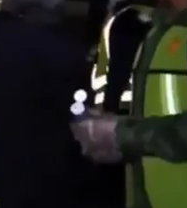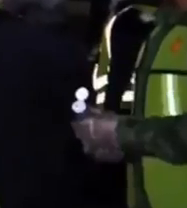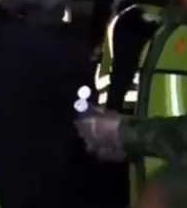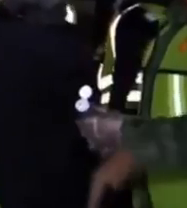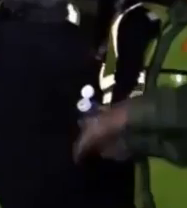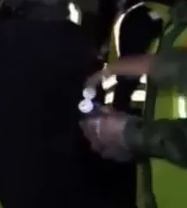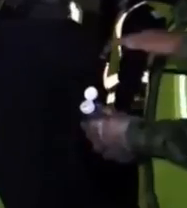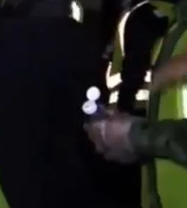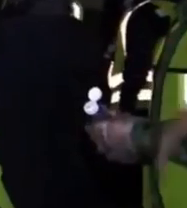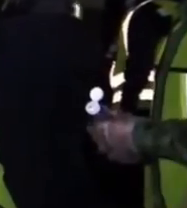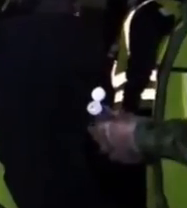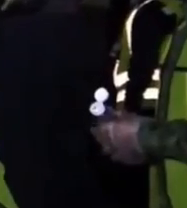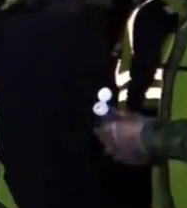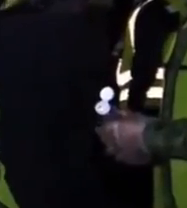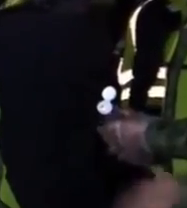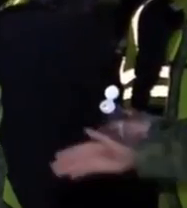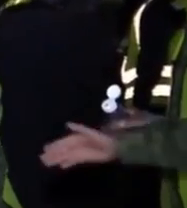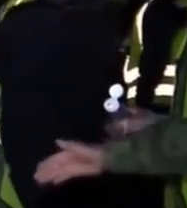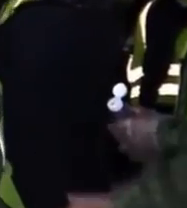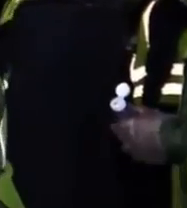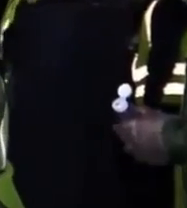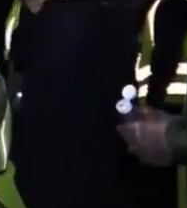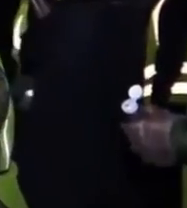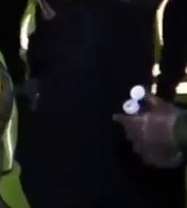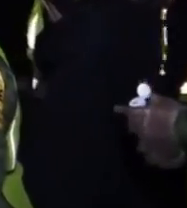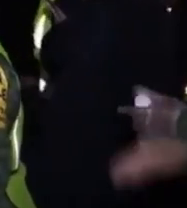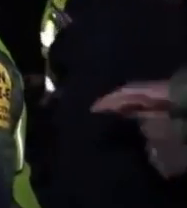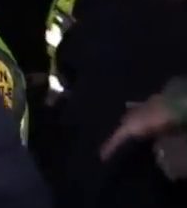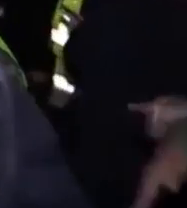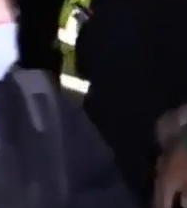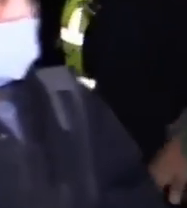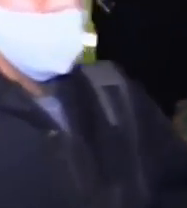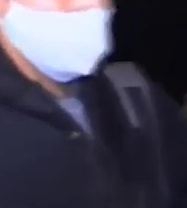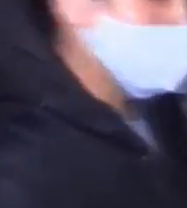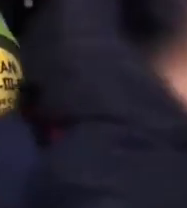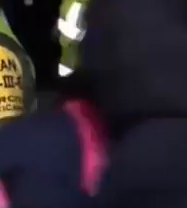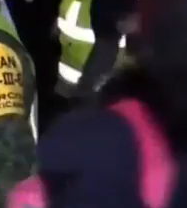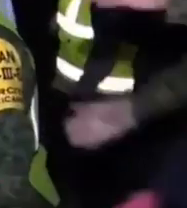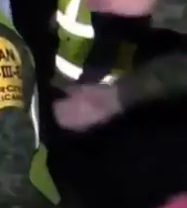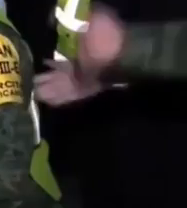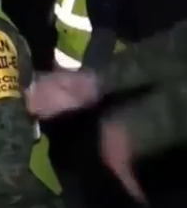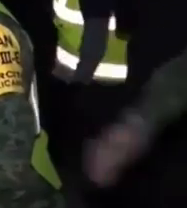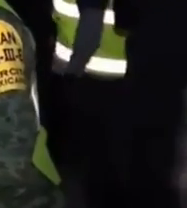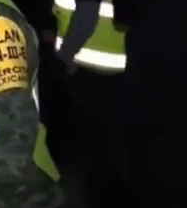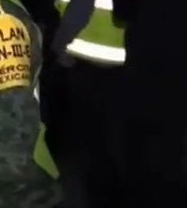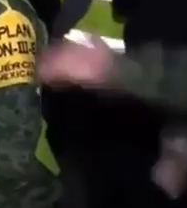largo, pero estamos, la verdad, muy contentos de que hayan llegado con bien a México.